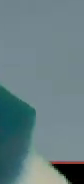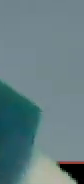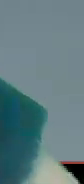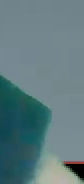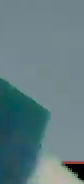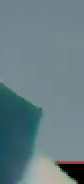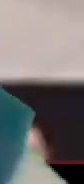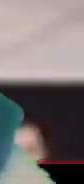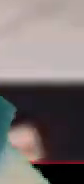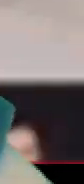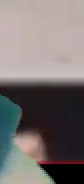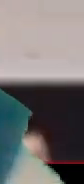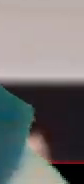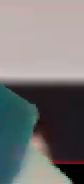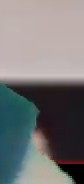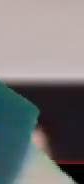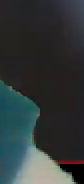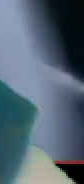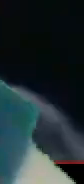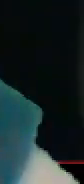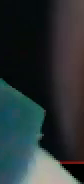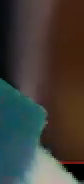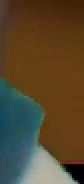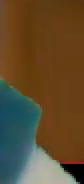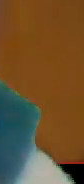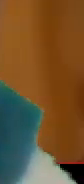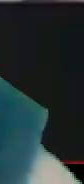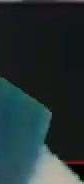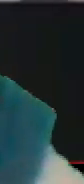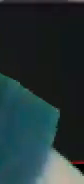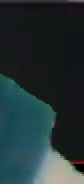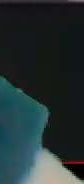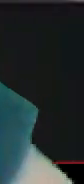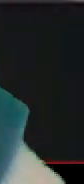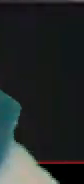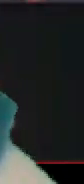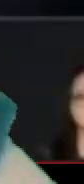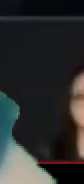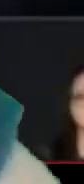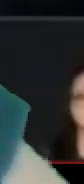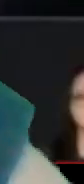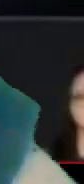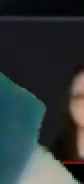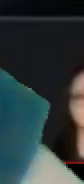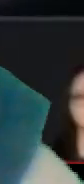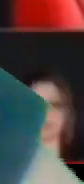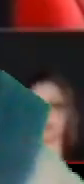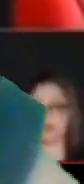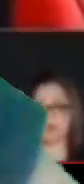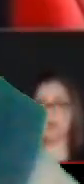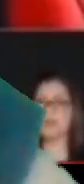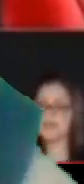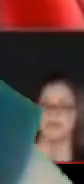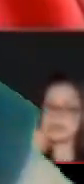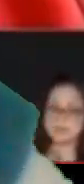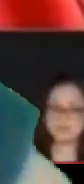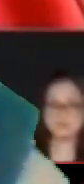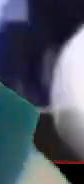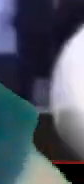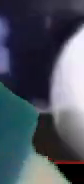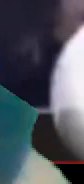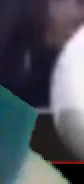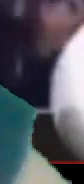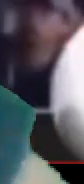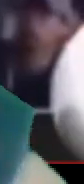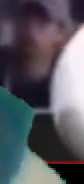que ya tenemos refinerías que no están funcionando al 100% de su capacidad. Pues es invertir